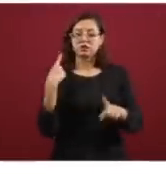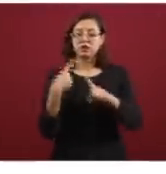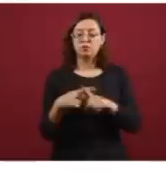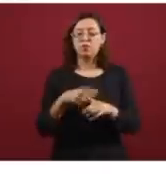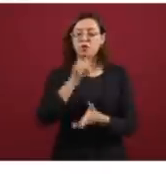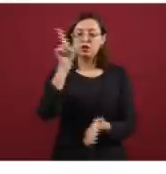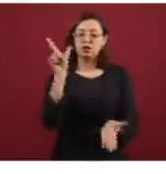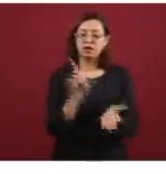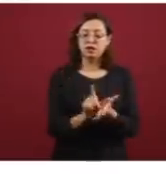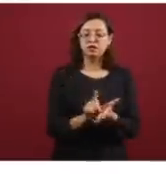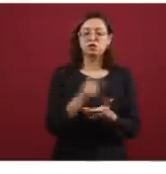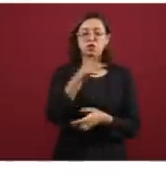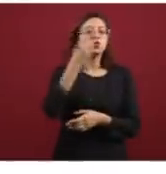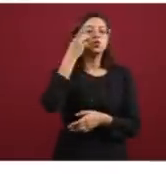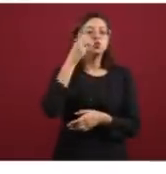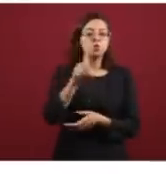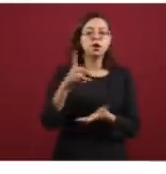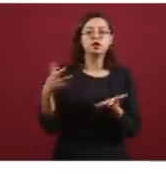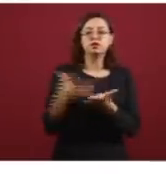que tiene un margen de